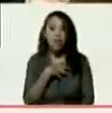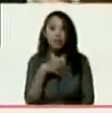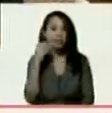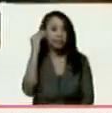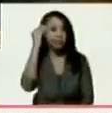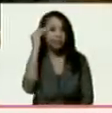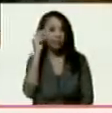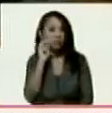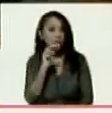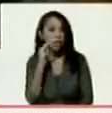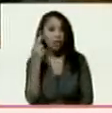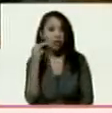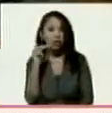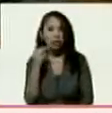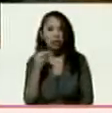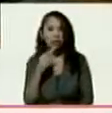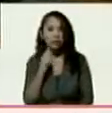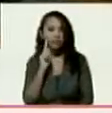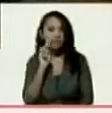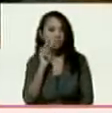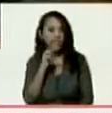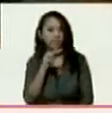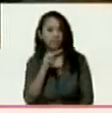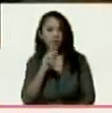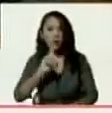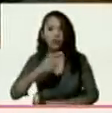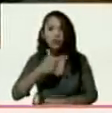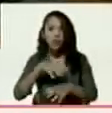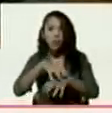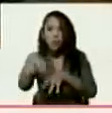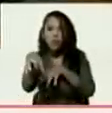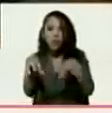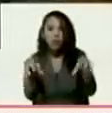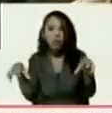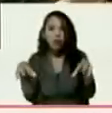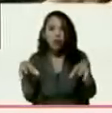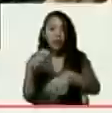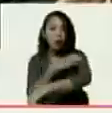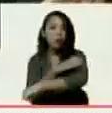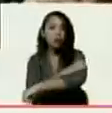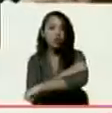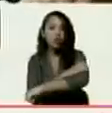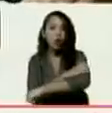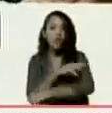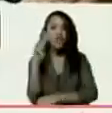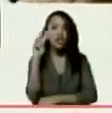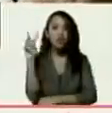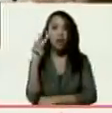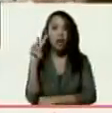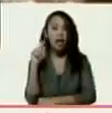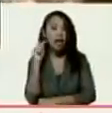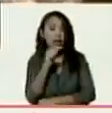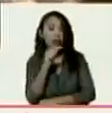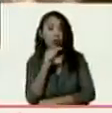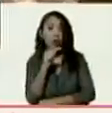el nivel de división que tiene la oposición venezolana. Y eso que María Corina no ha hablado.